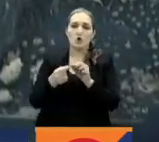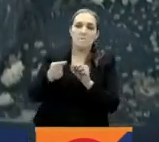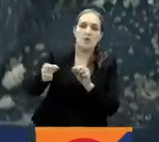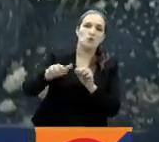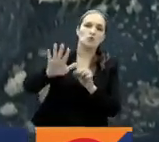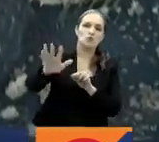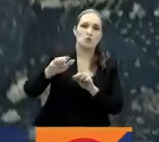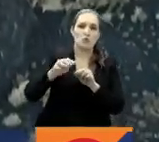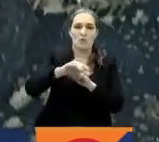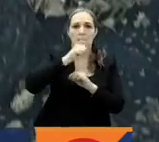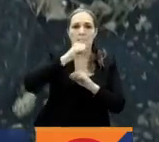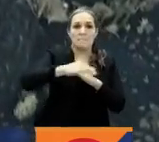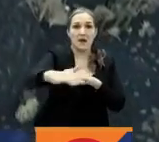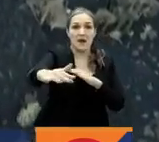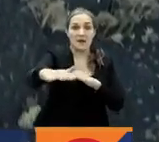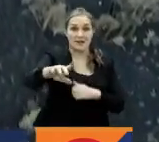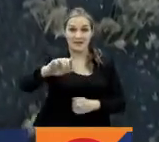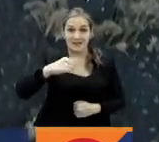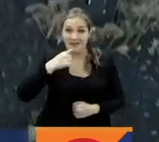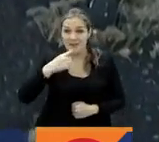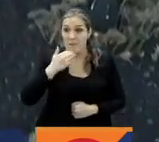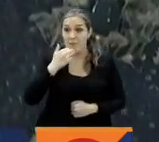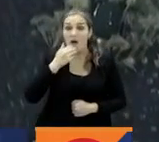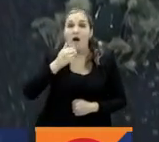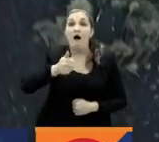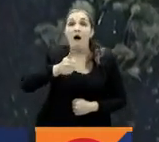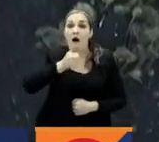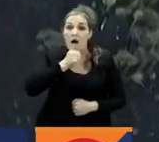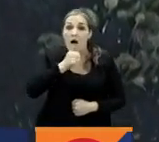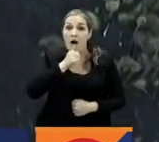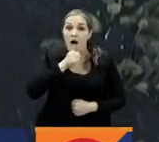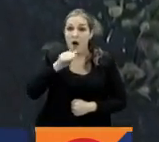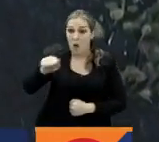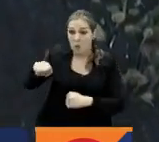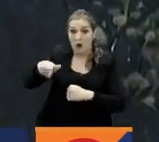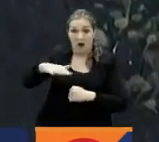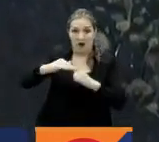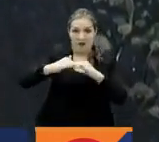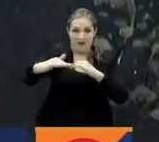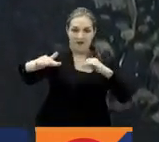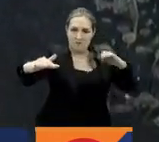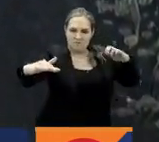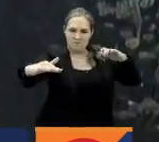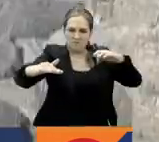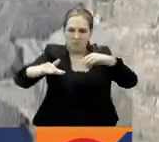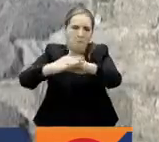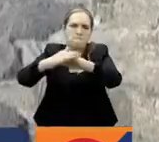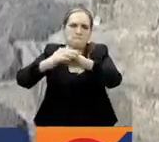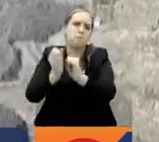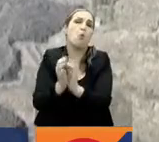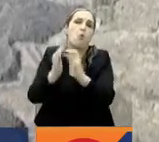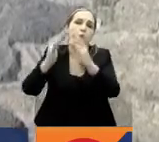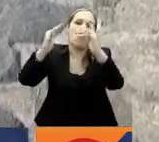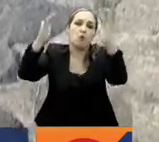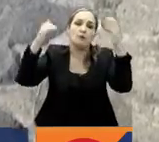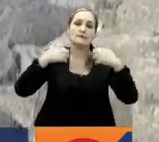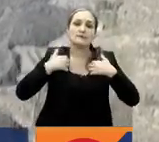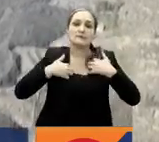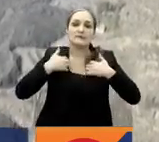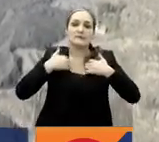Las autoridades temen que al contacto con el agua, la lava genere explosiones y emisión de gases altamente tóxicos.